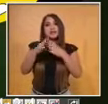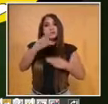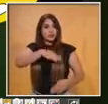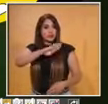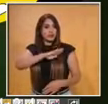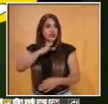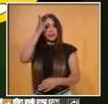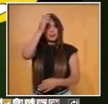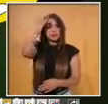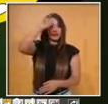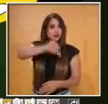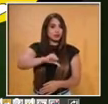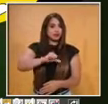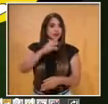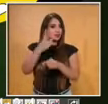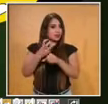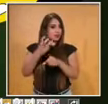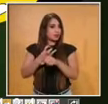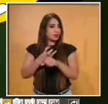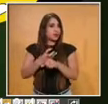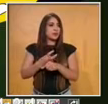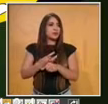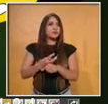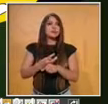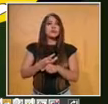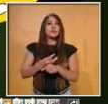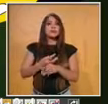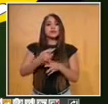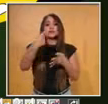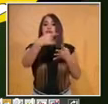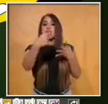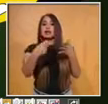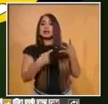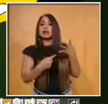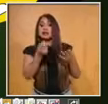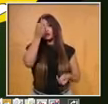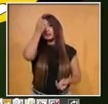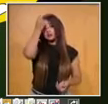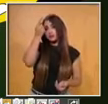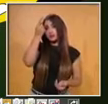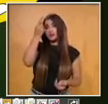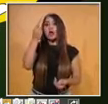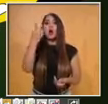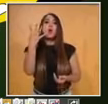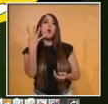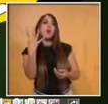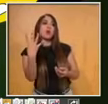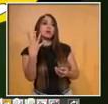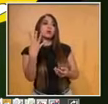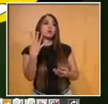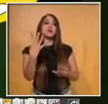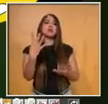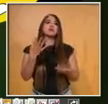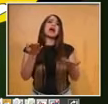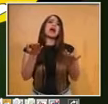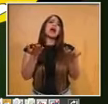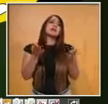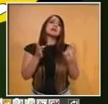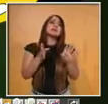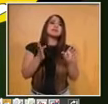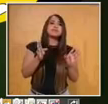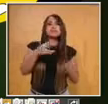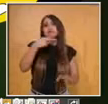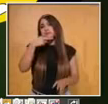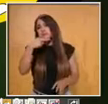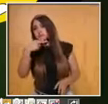de hoy. Tercer grado, características de las adivinanzas. Cuarto grado, modos verbales para